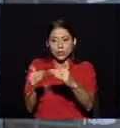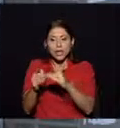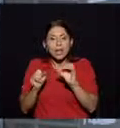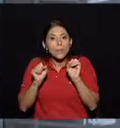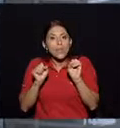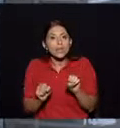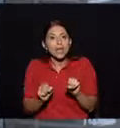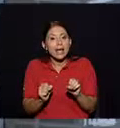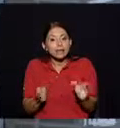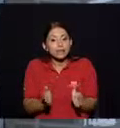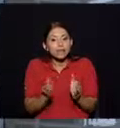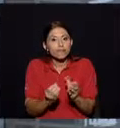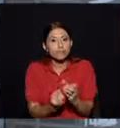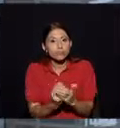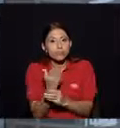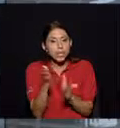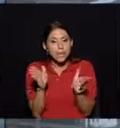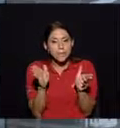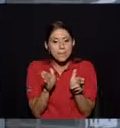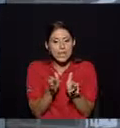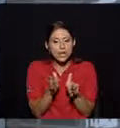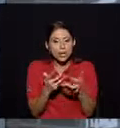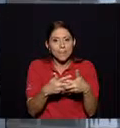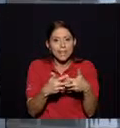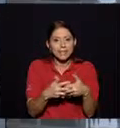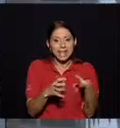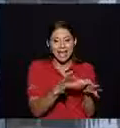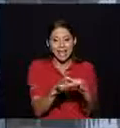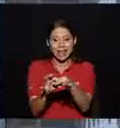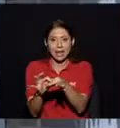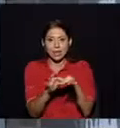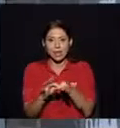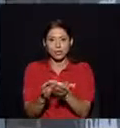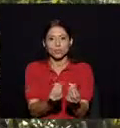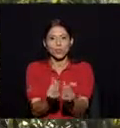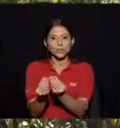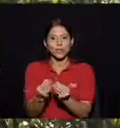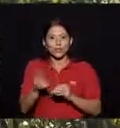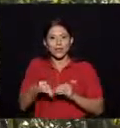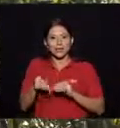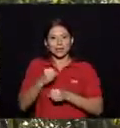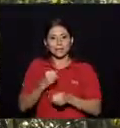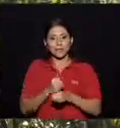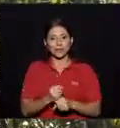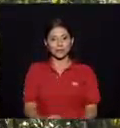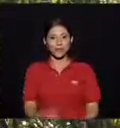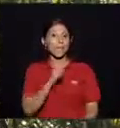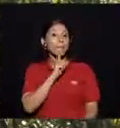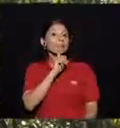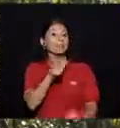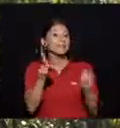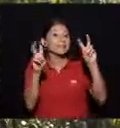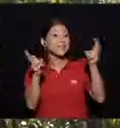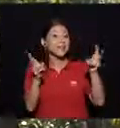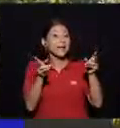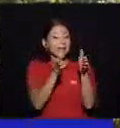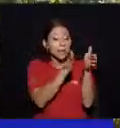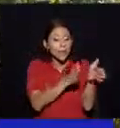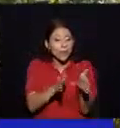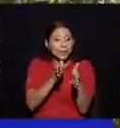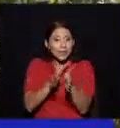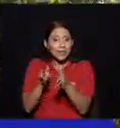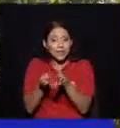potenciar la creación de microempresas, encadenamientos productivos y más empleos. En realidad el tema de ordenamiento territorial tiene